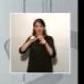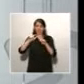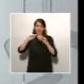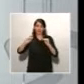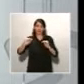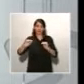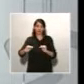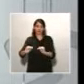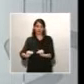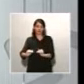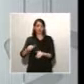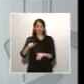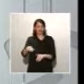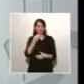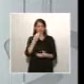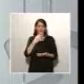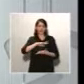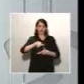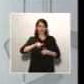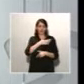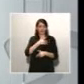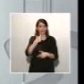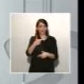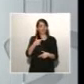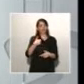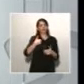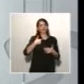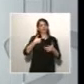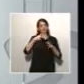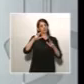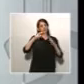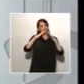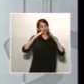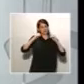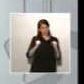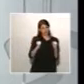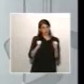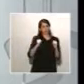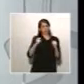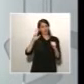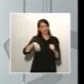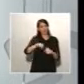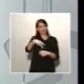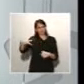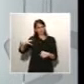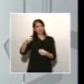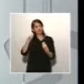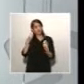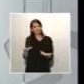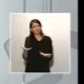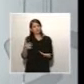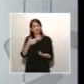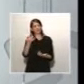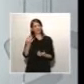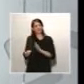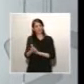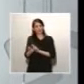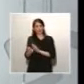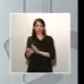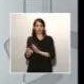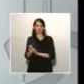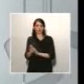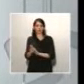el confinamiento está dando buenos resultados y por supuesto hay que perseverar. Insistimos siempre, pero es